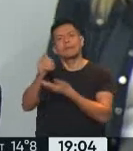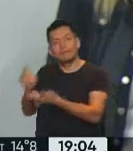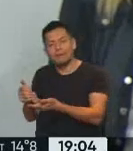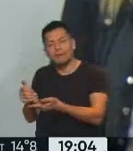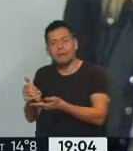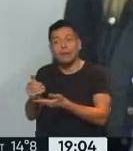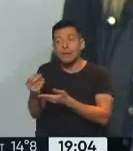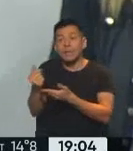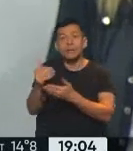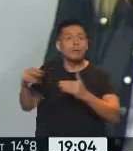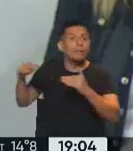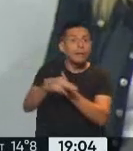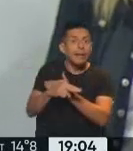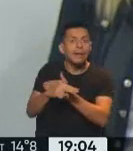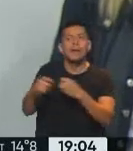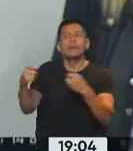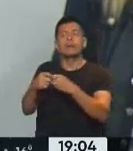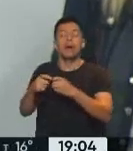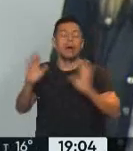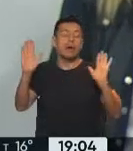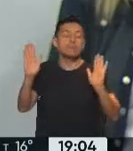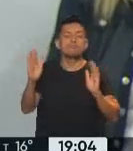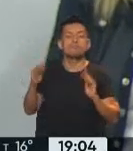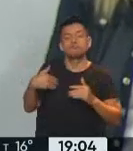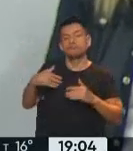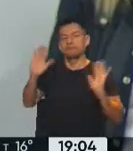los precios, el empresariado pone cara de yo no fui.